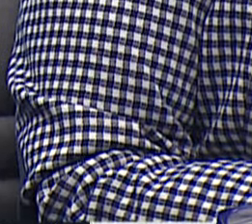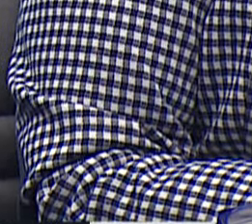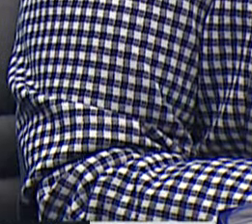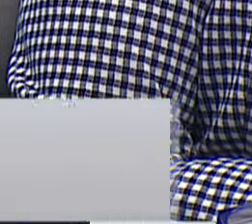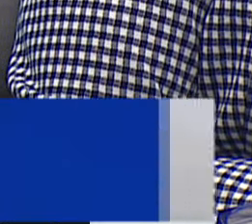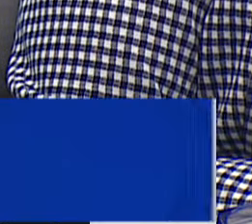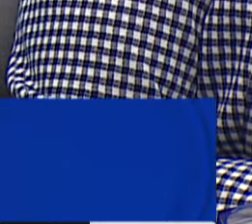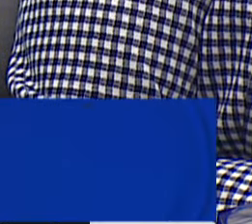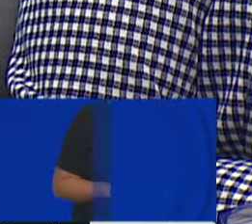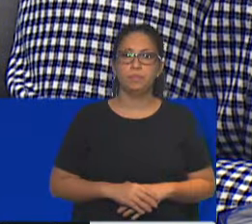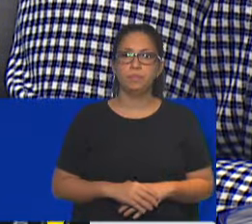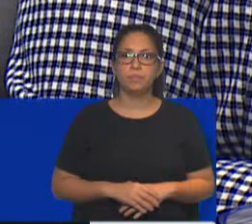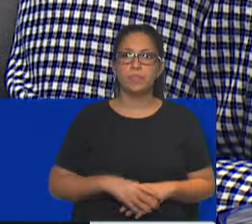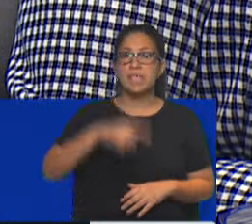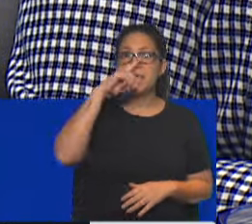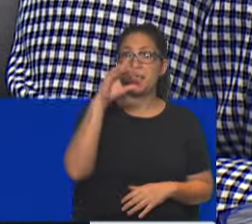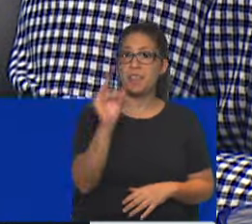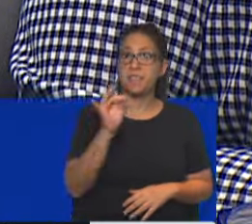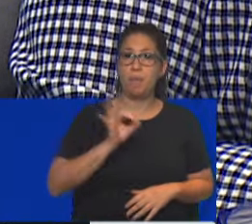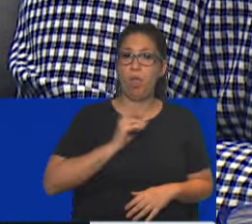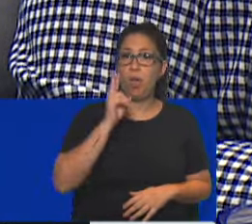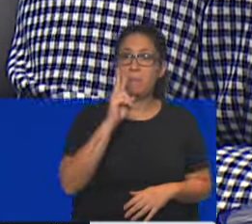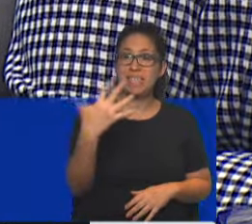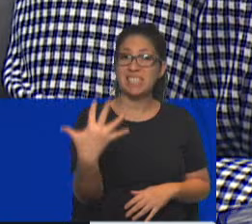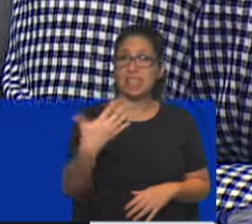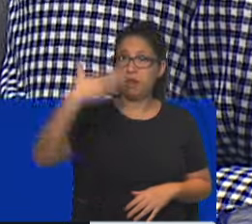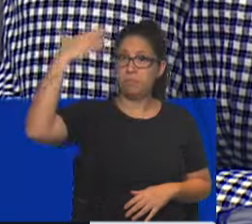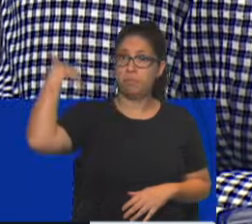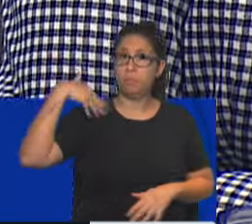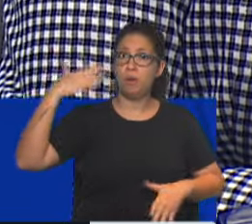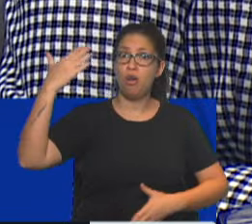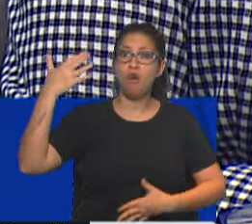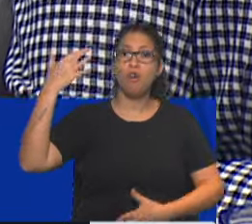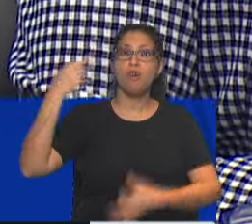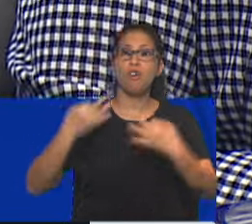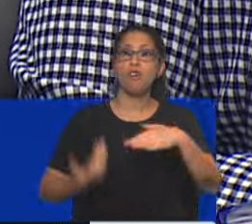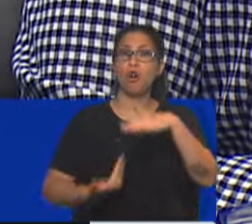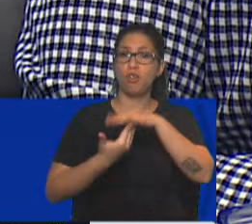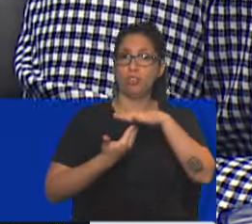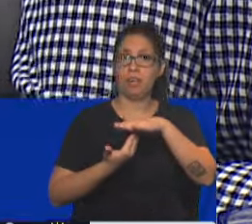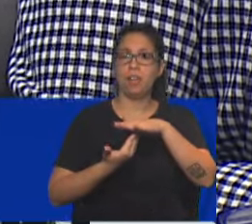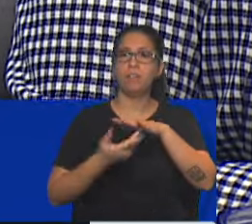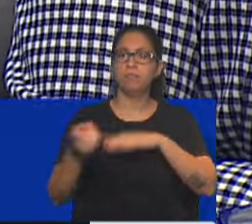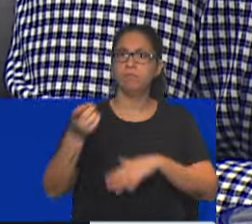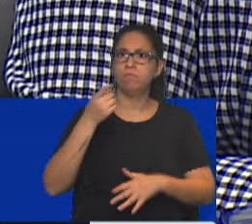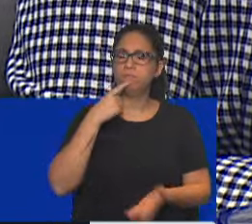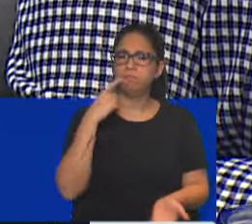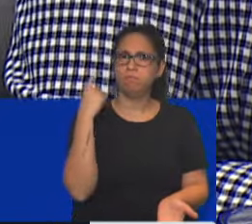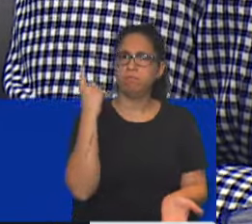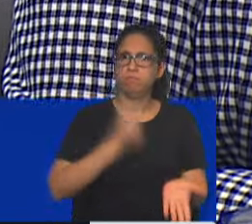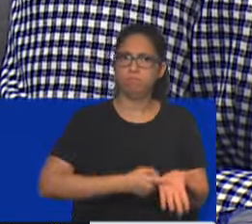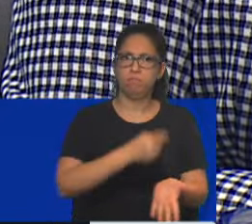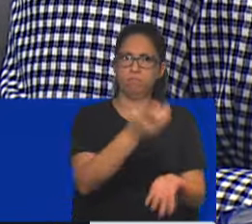año 2005, hace muchísimos años, la Corte Suprema, en el fallo Maldonado, ya aconsejó rever el